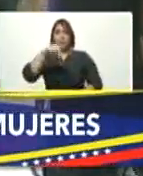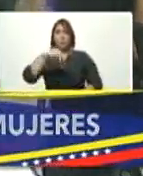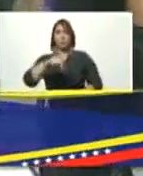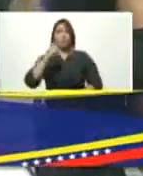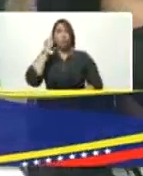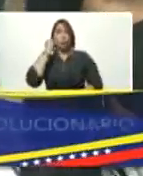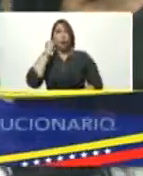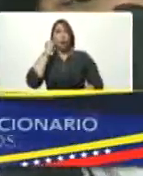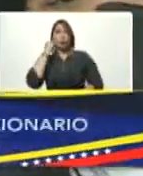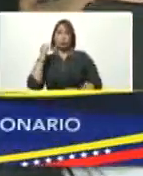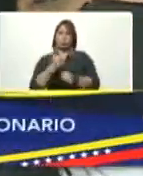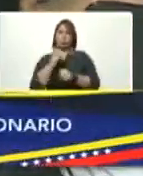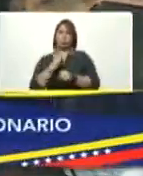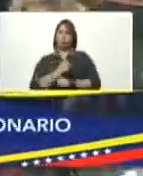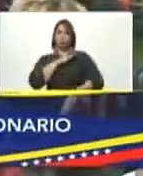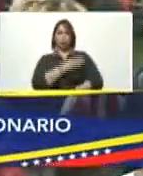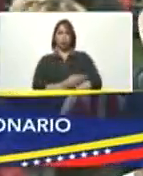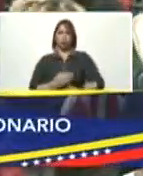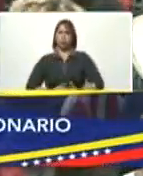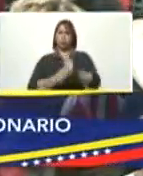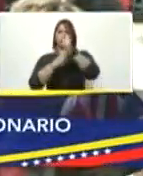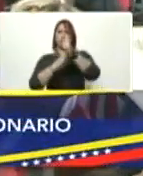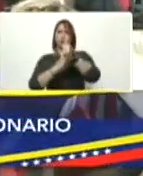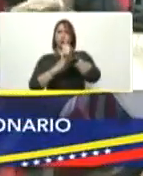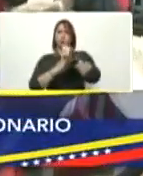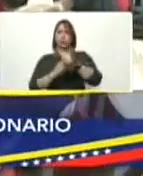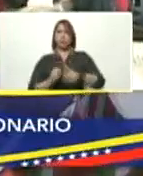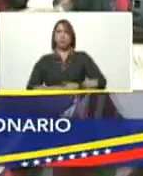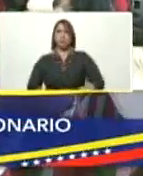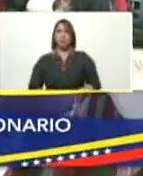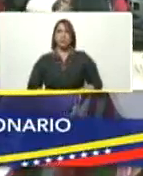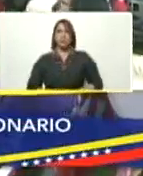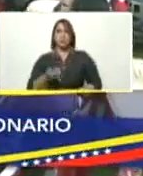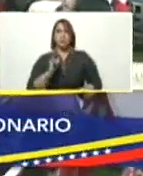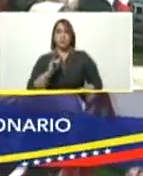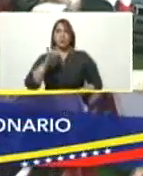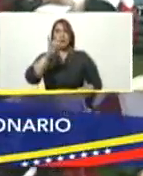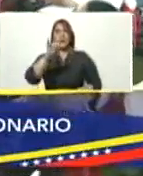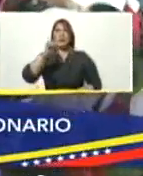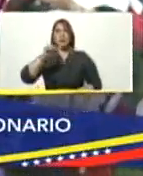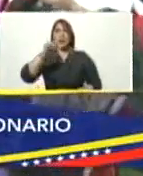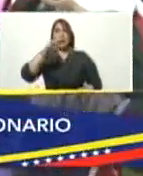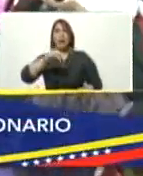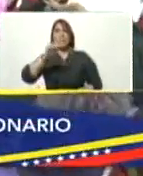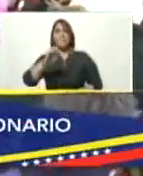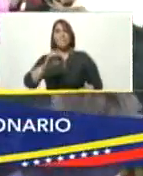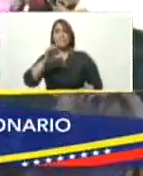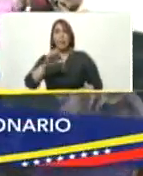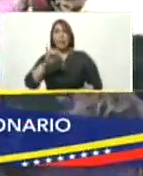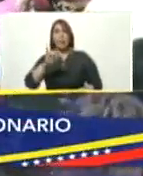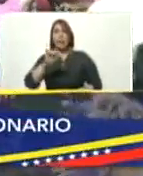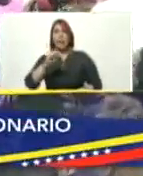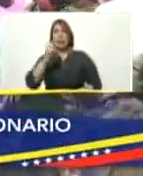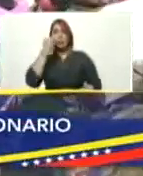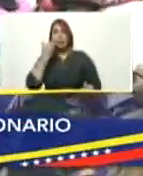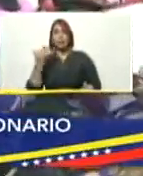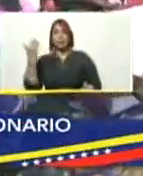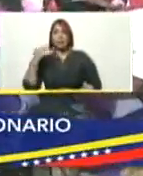pie, lideresas, que se van levantando. Aquí está Yamelis Camila